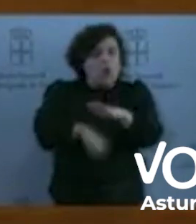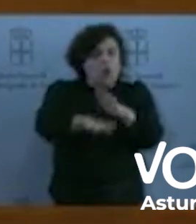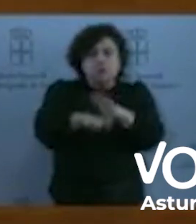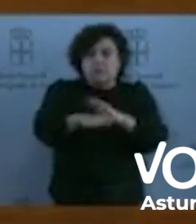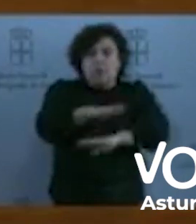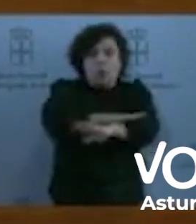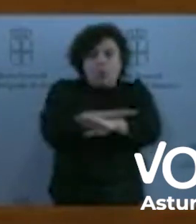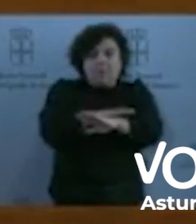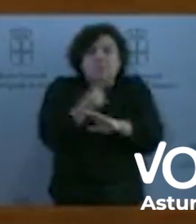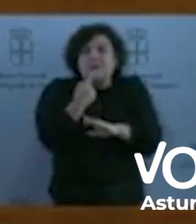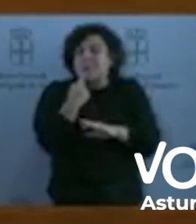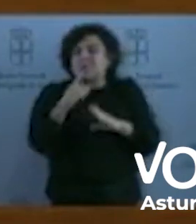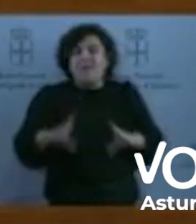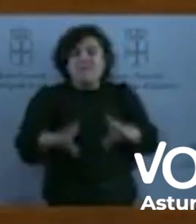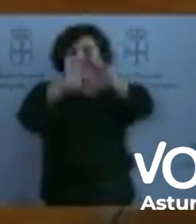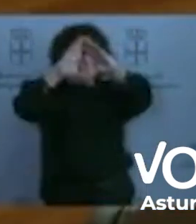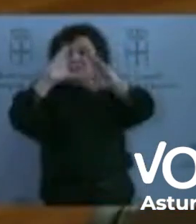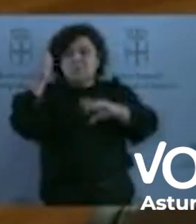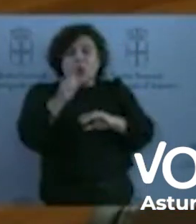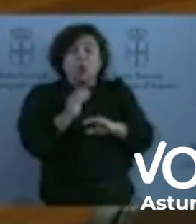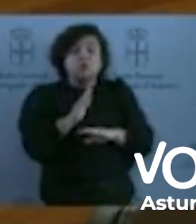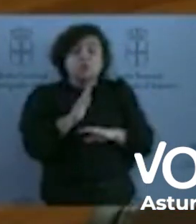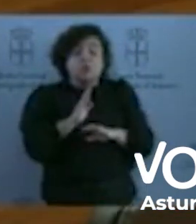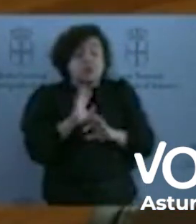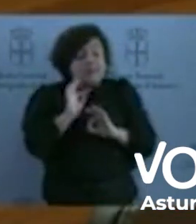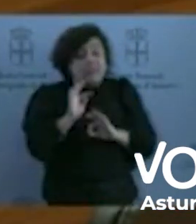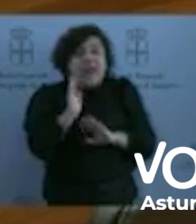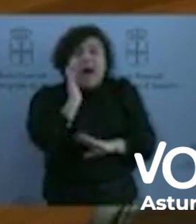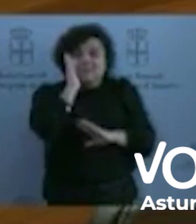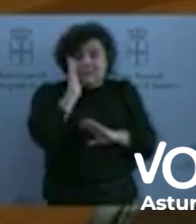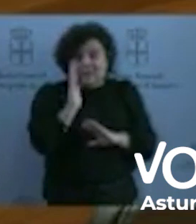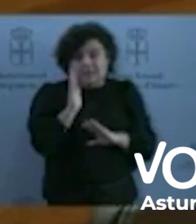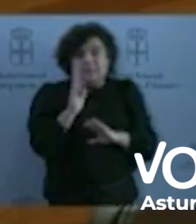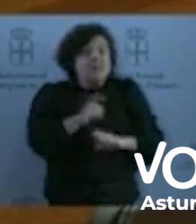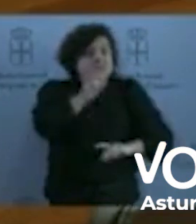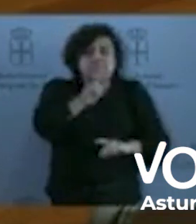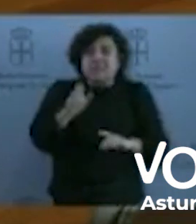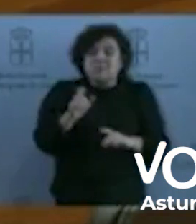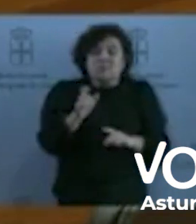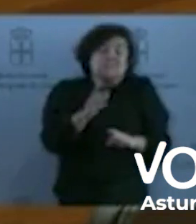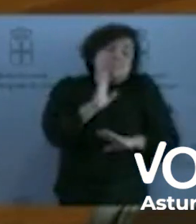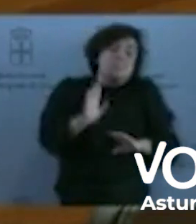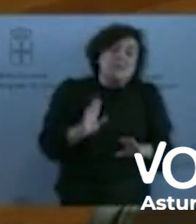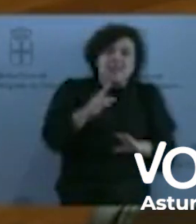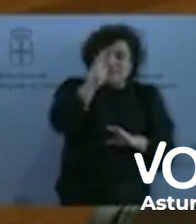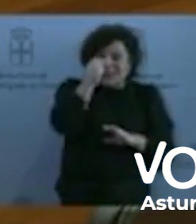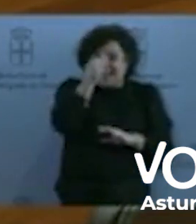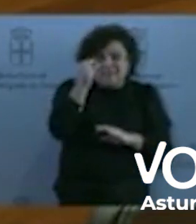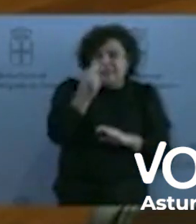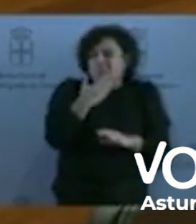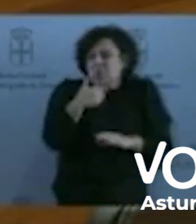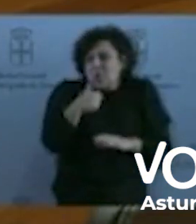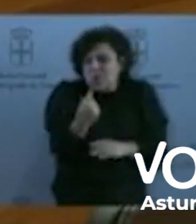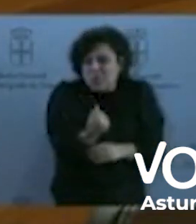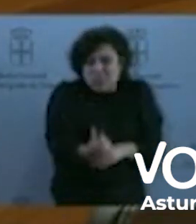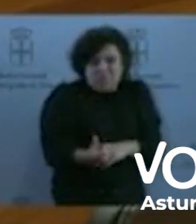atacan al cristianismo son quizás quienes menos lo conocen. Son los mismos que creen que todo ha surgido con ellos. Y puede no creerse, puede